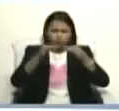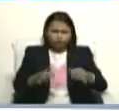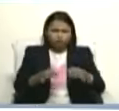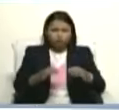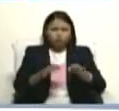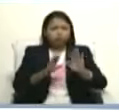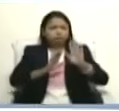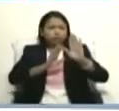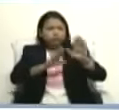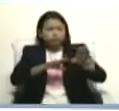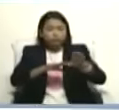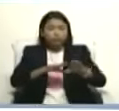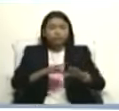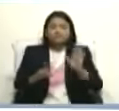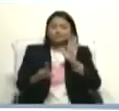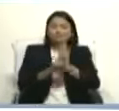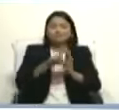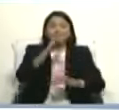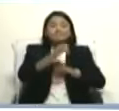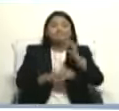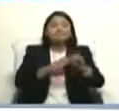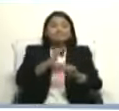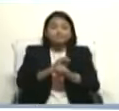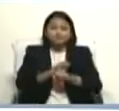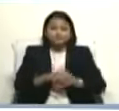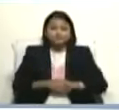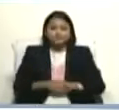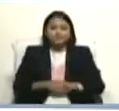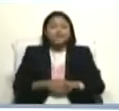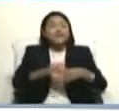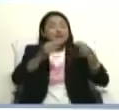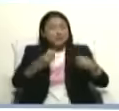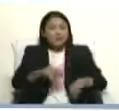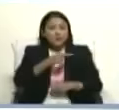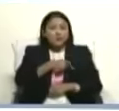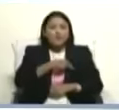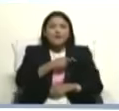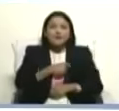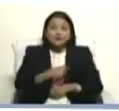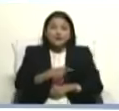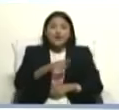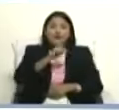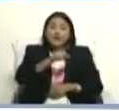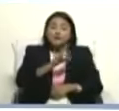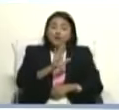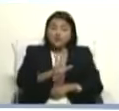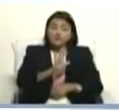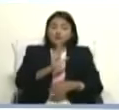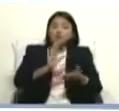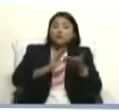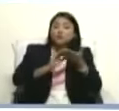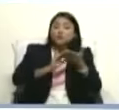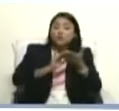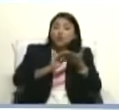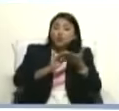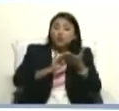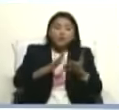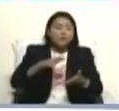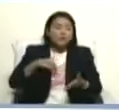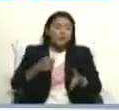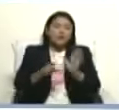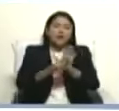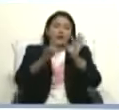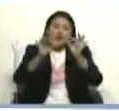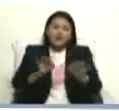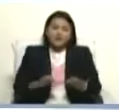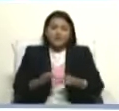defensa inquebrantable de la legalidad internacional y del Acuerdo de Ginebra como único instrumento jurídico que permite alcanzar